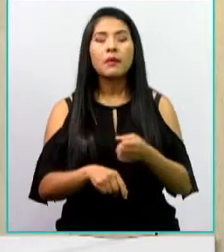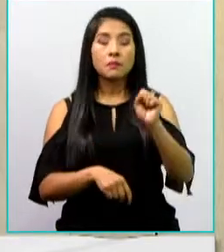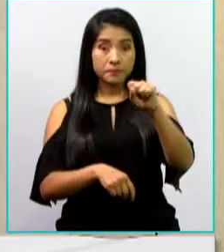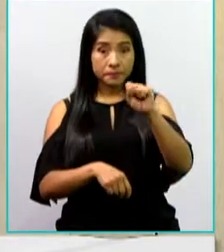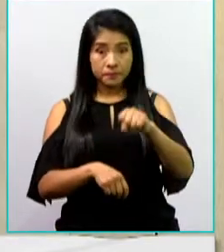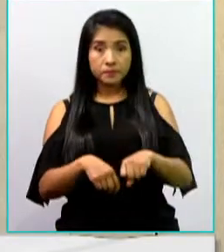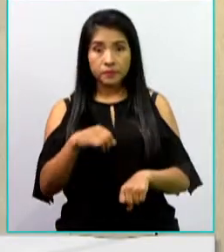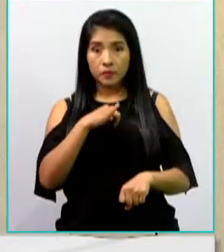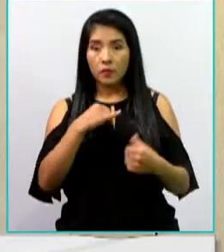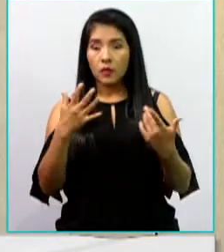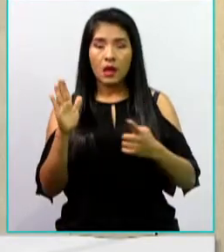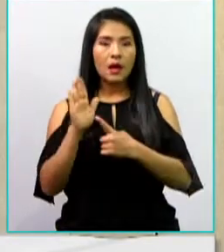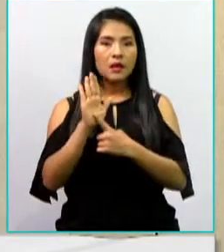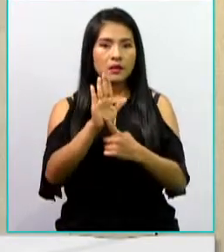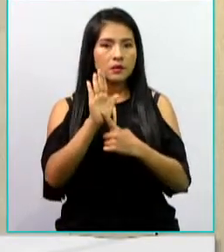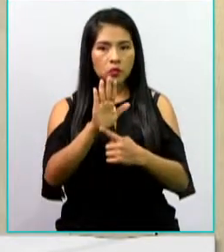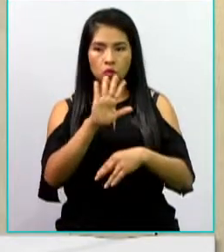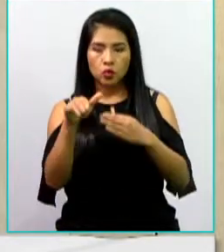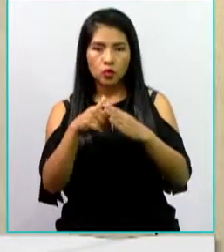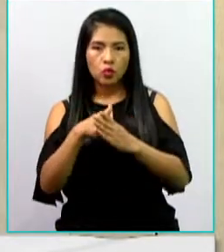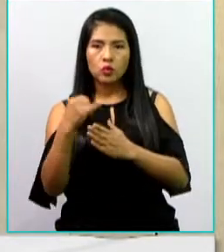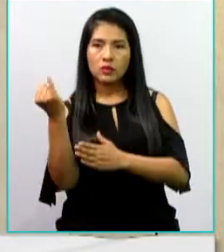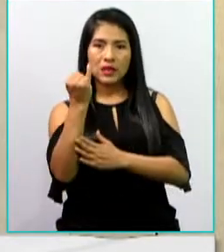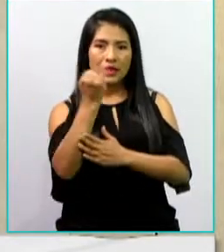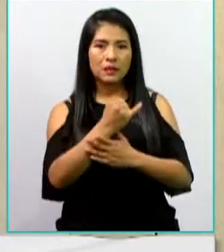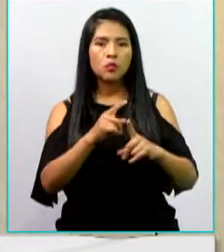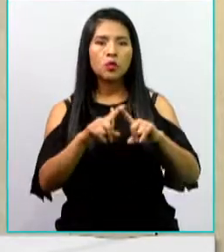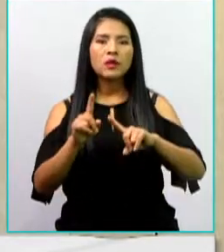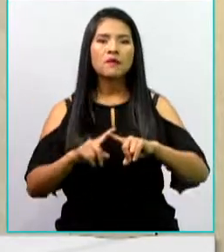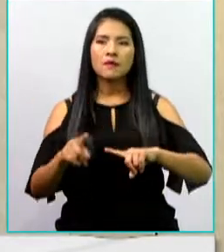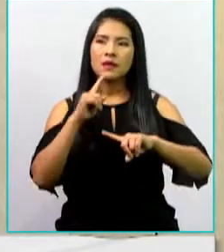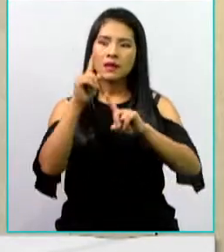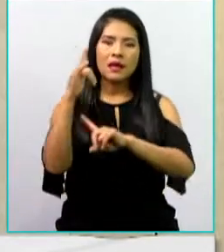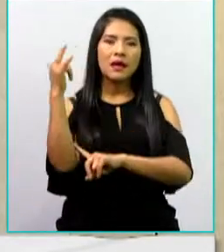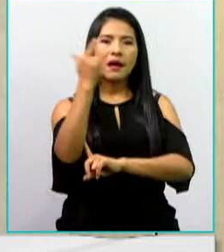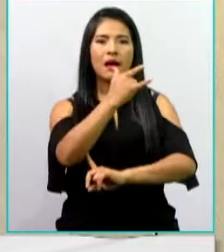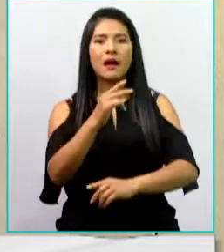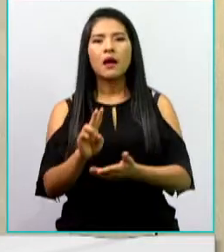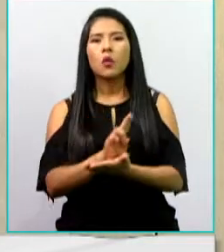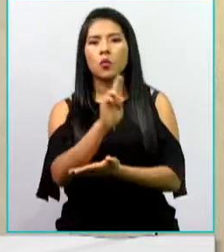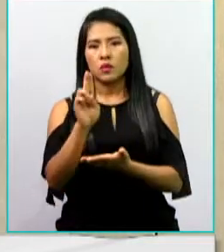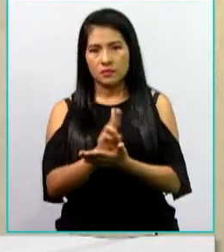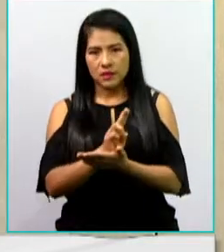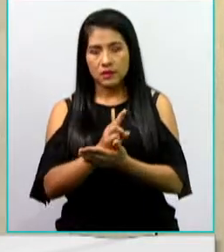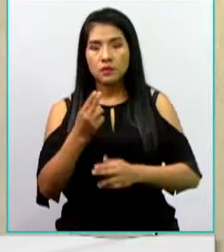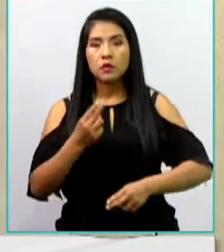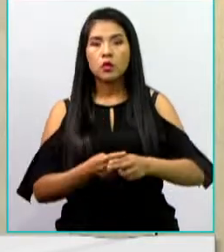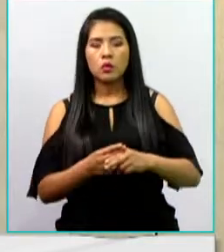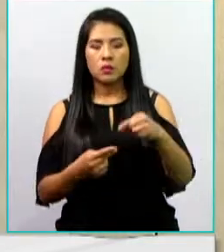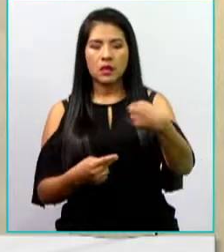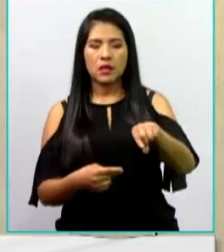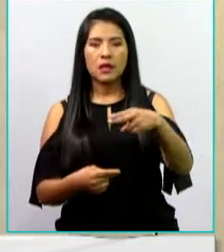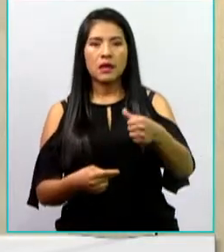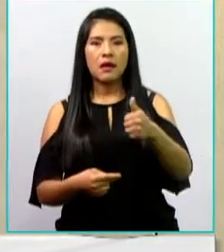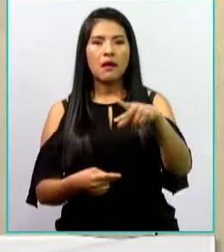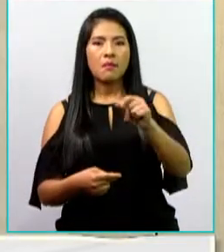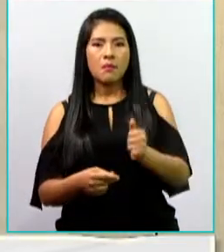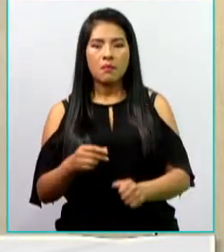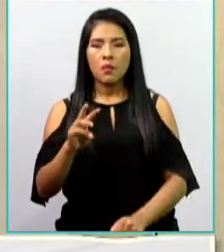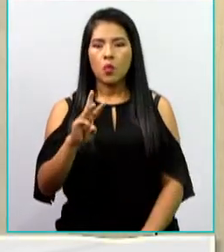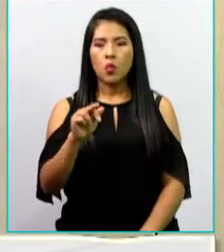en la Universidad Pública del Alto. La exposición se llama Apawar, que es mujer trabajadora.